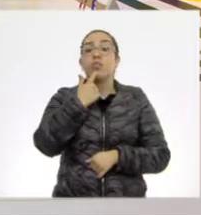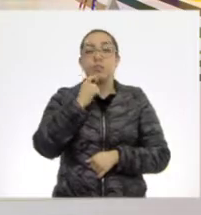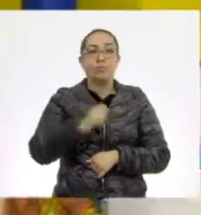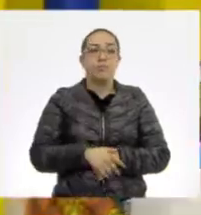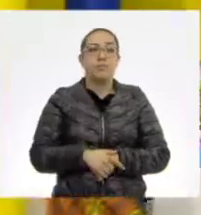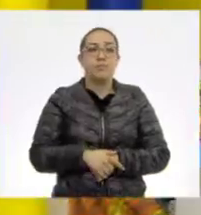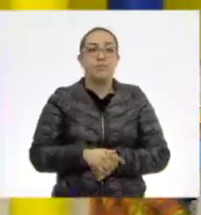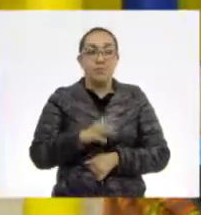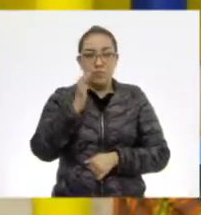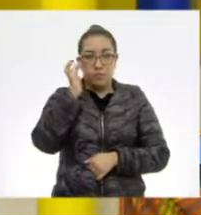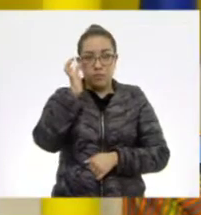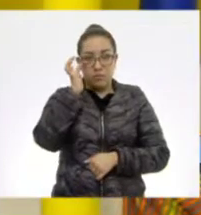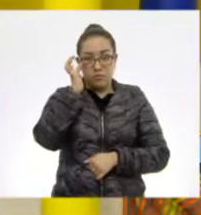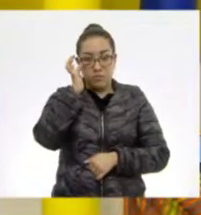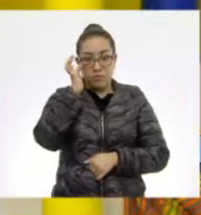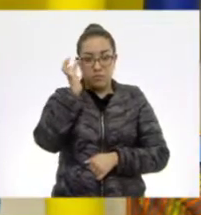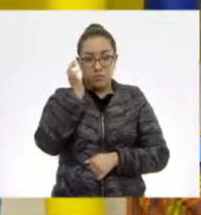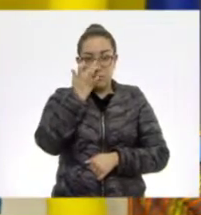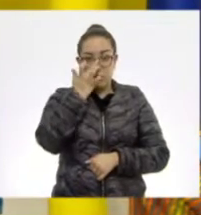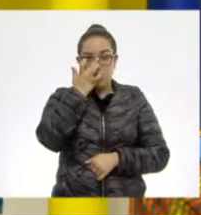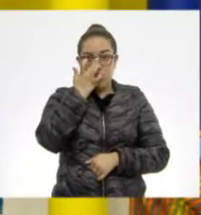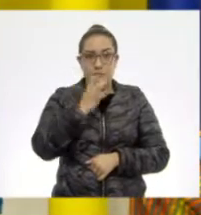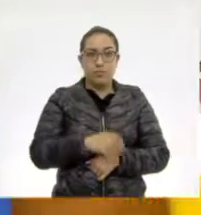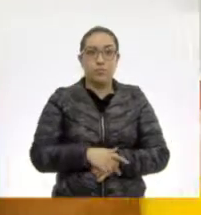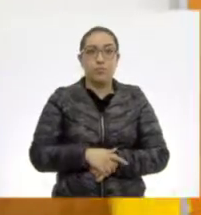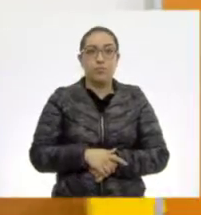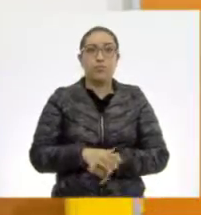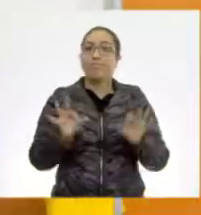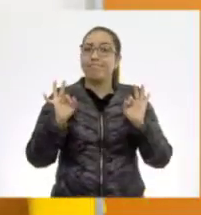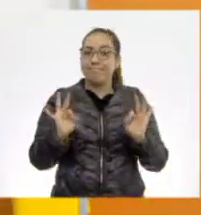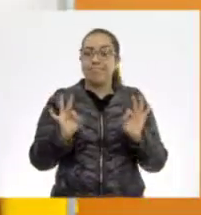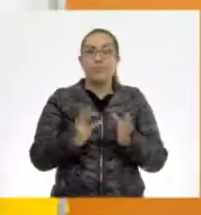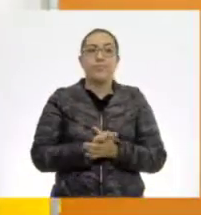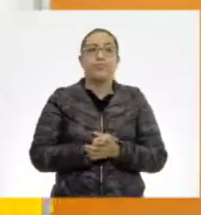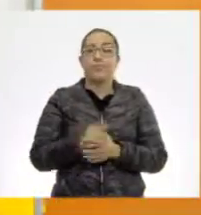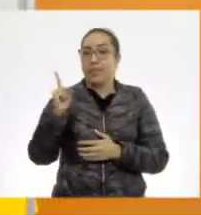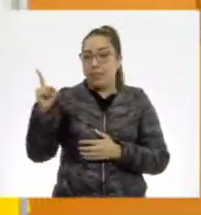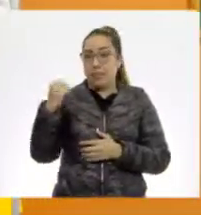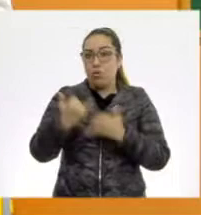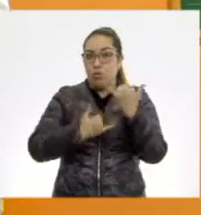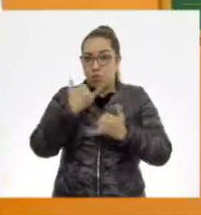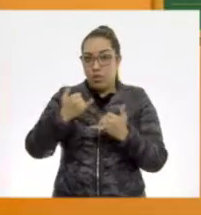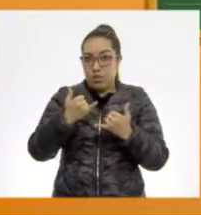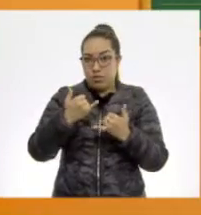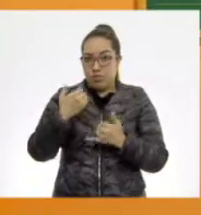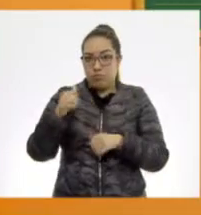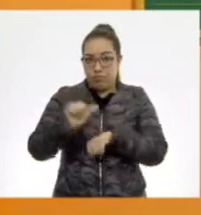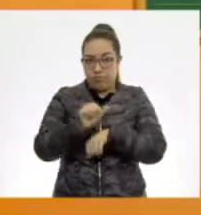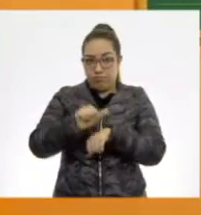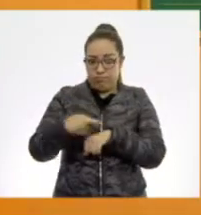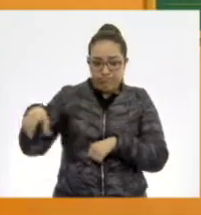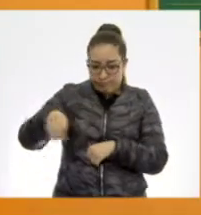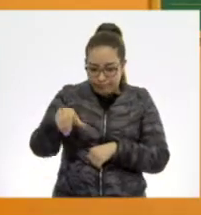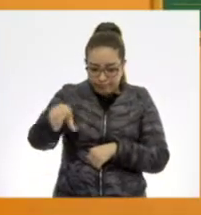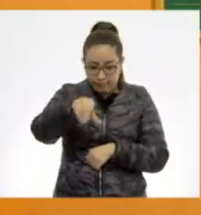ok, entonces yo escojo el carrito. Ahora bien, la muñeca soy yo. Este juguete nos va a representar tanto a